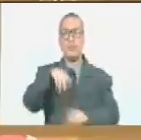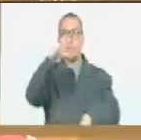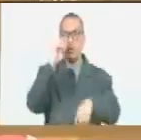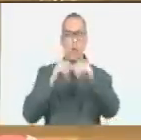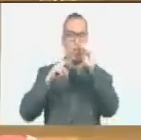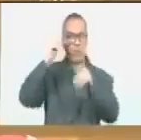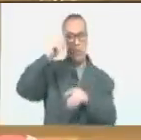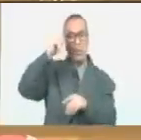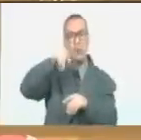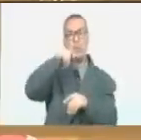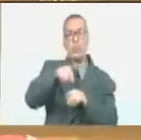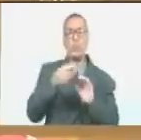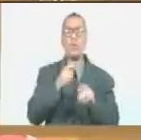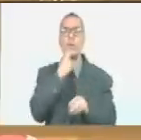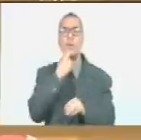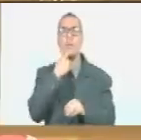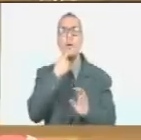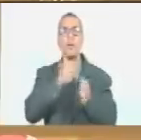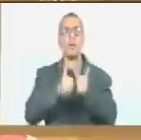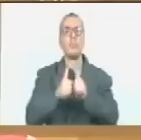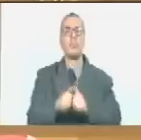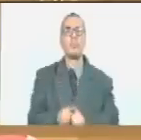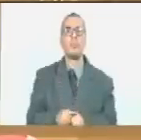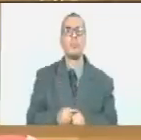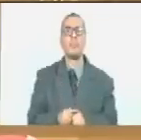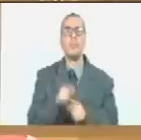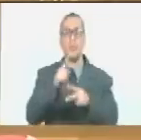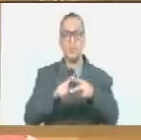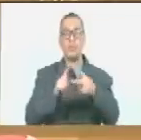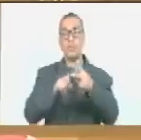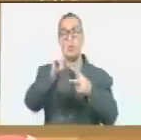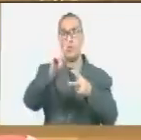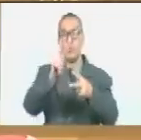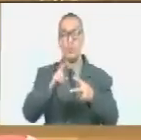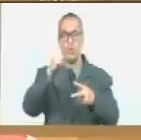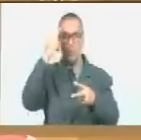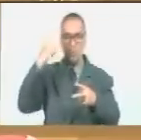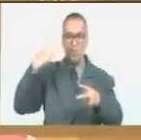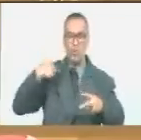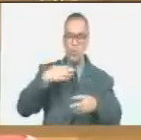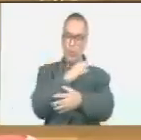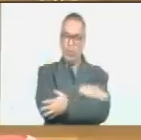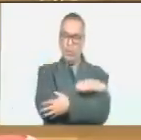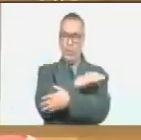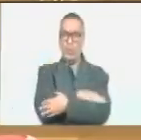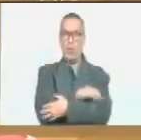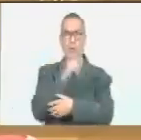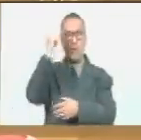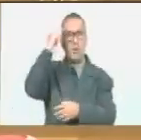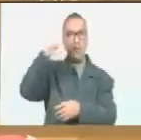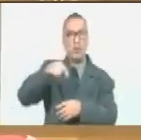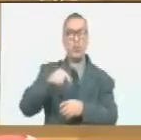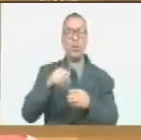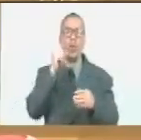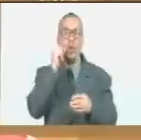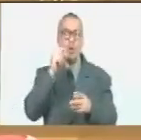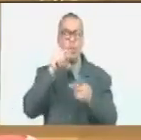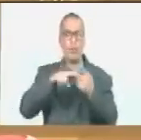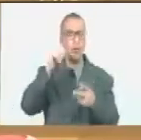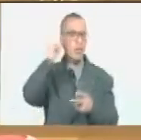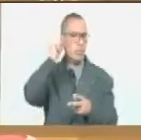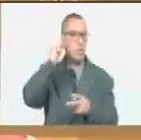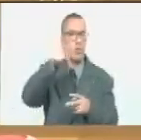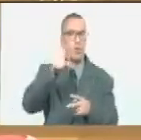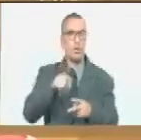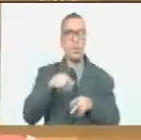y el aprendizaje de esta hermosa disciplina. Segundo, honrar y felicitar en su día a los hombres y mujeres